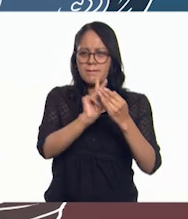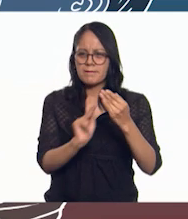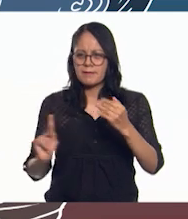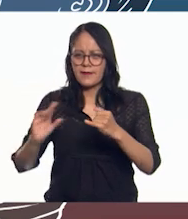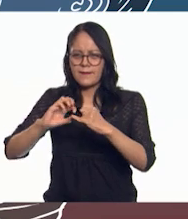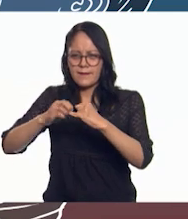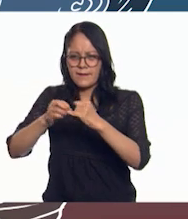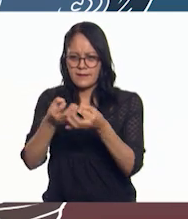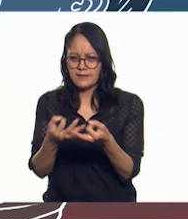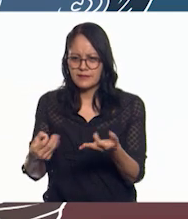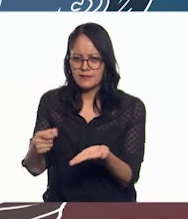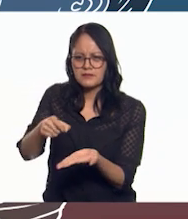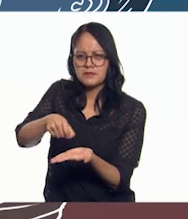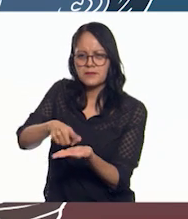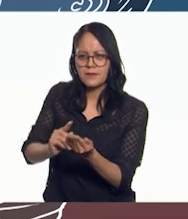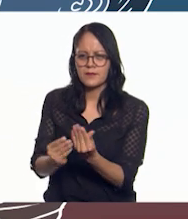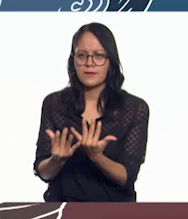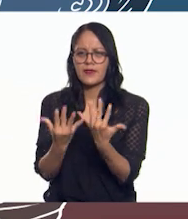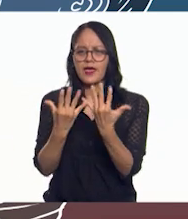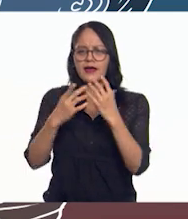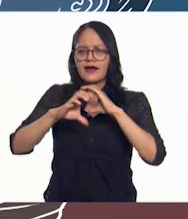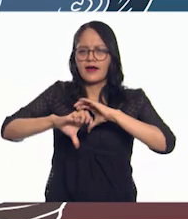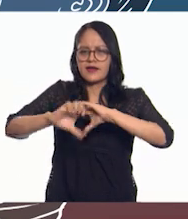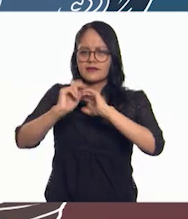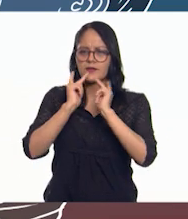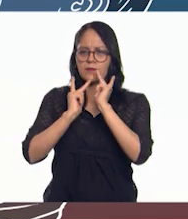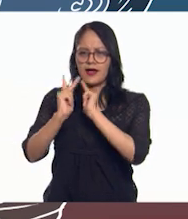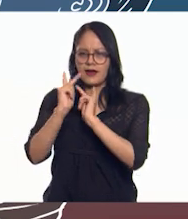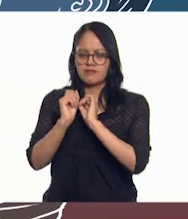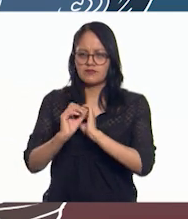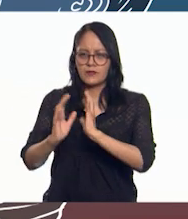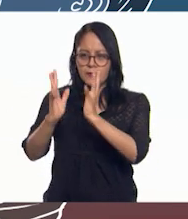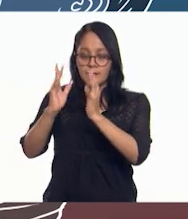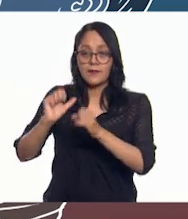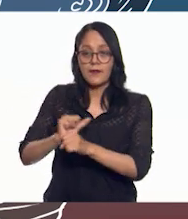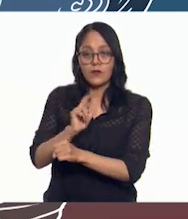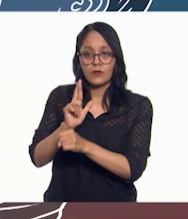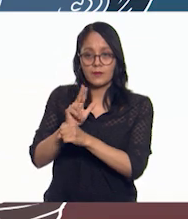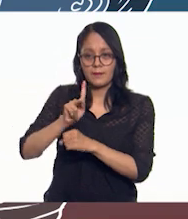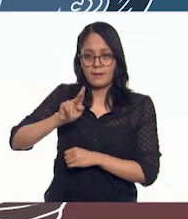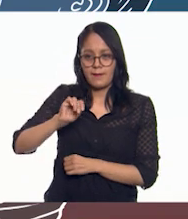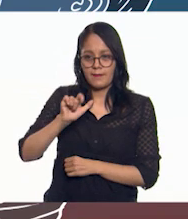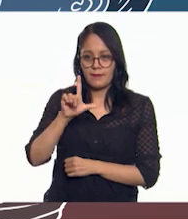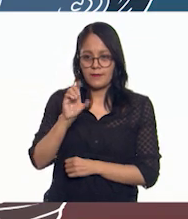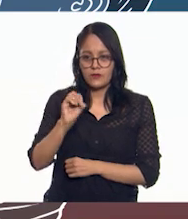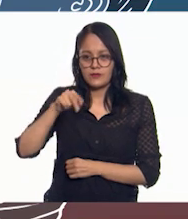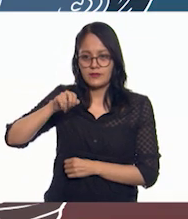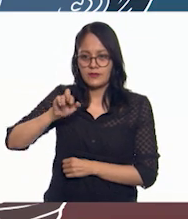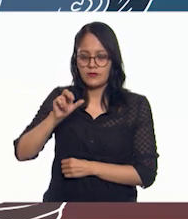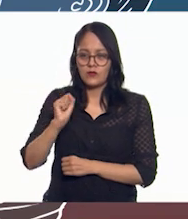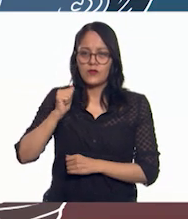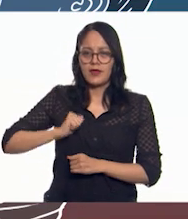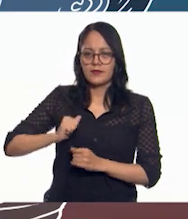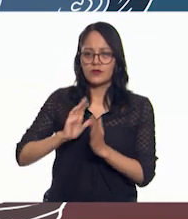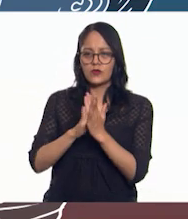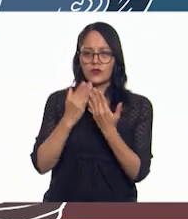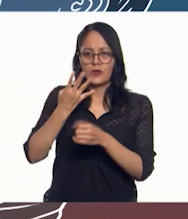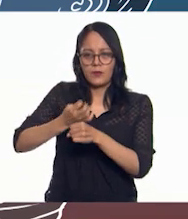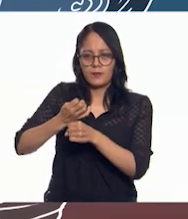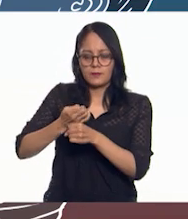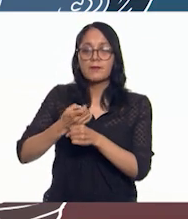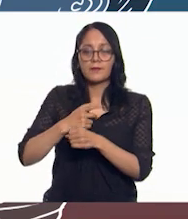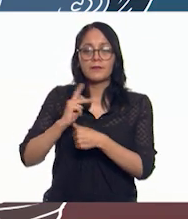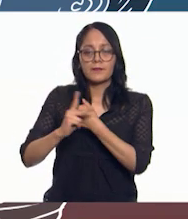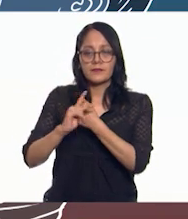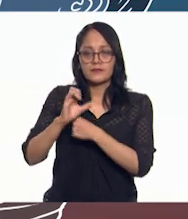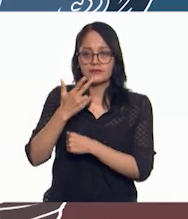tierra soy y con palabras canto. Neruda Pablo, Antología Fundamental, 9ª edición, Chile,